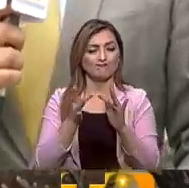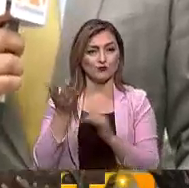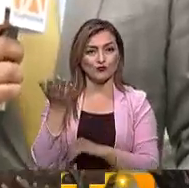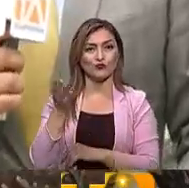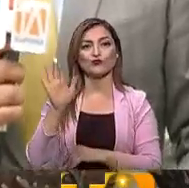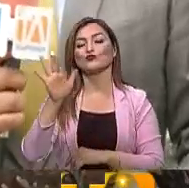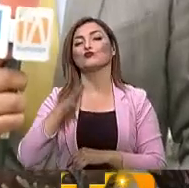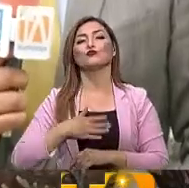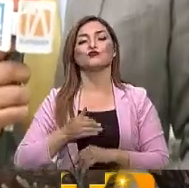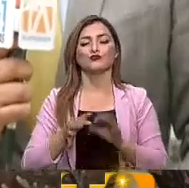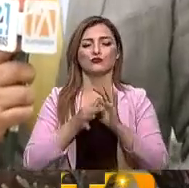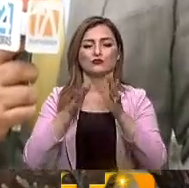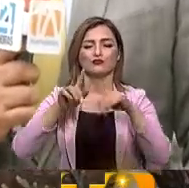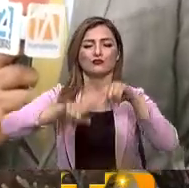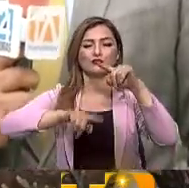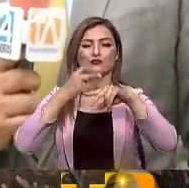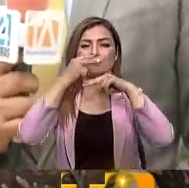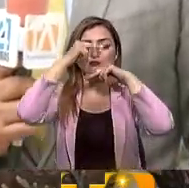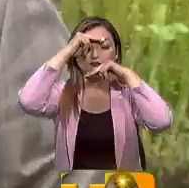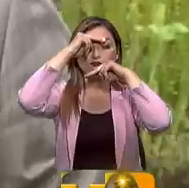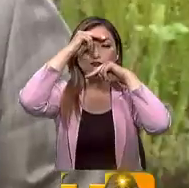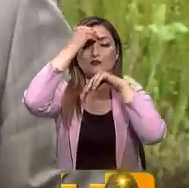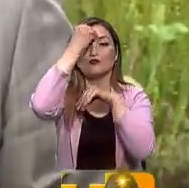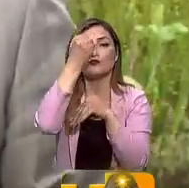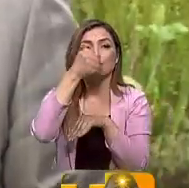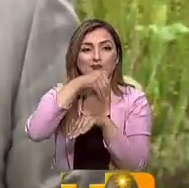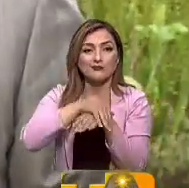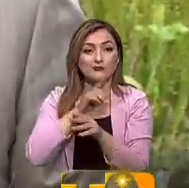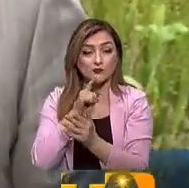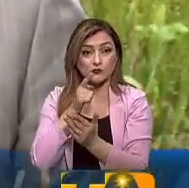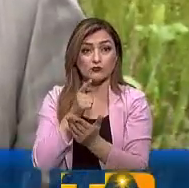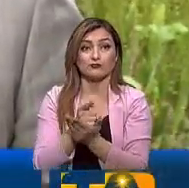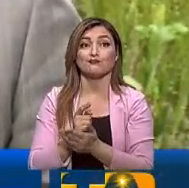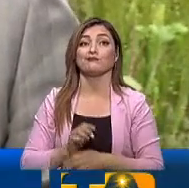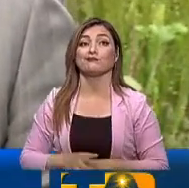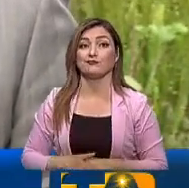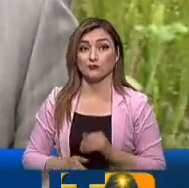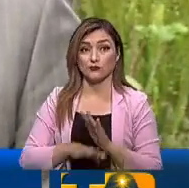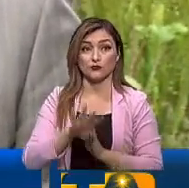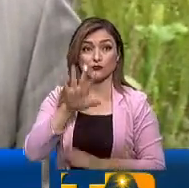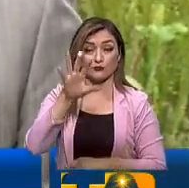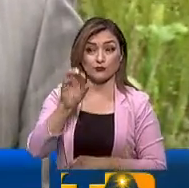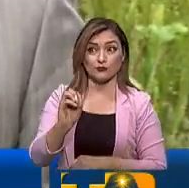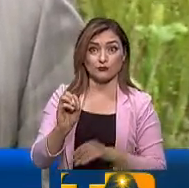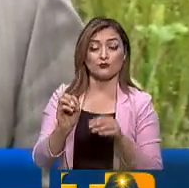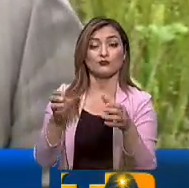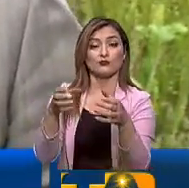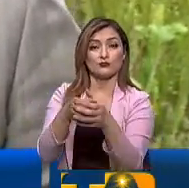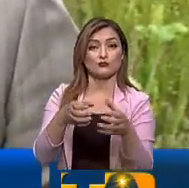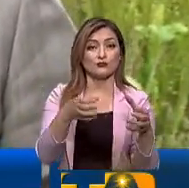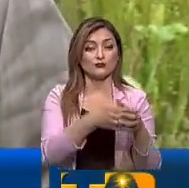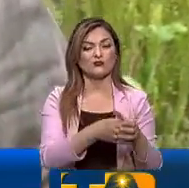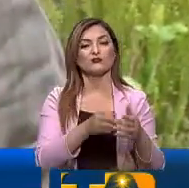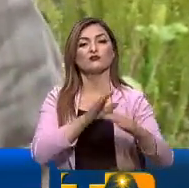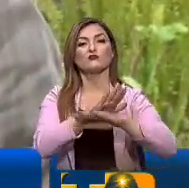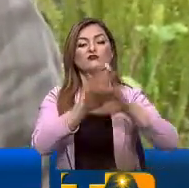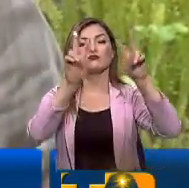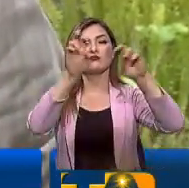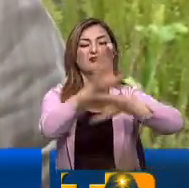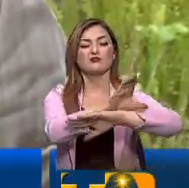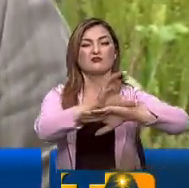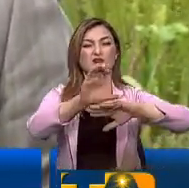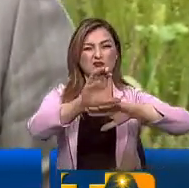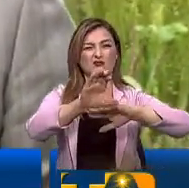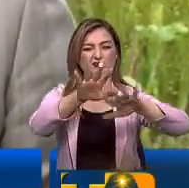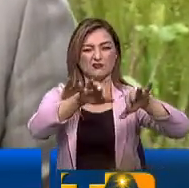Hola, ¿qué tal, compañeras, amigos televidentes? Muy buenas tardes. Así es, en efecto, más de 40 gremios agrícolas y